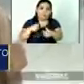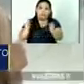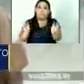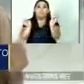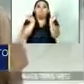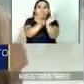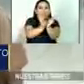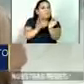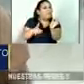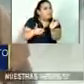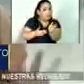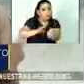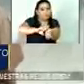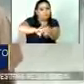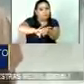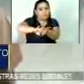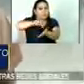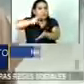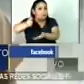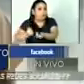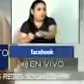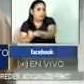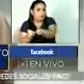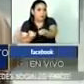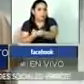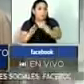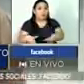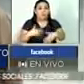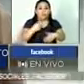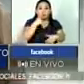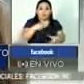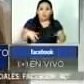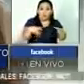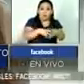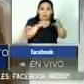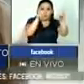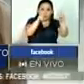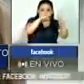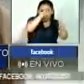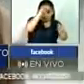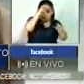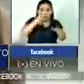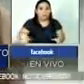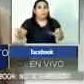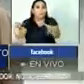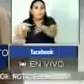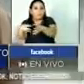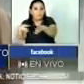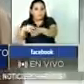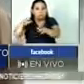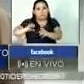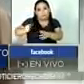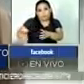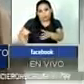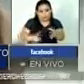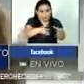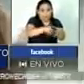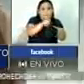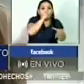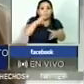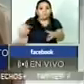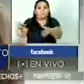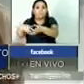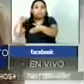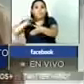recibirán una ayuda económica. Esto por la parte del sector privado pero por parte del sector público ha indicado al Presidente de la República